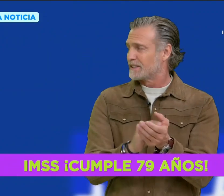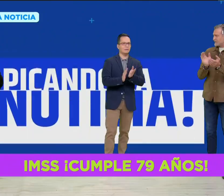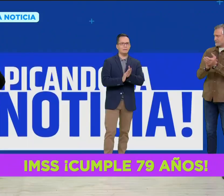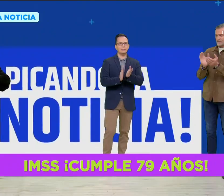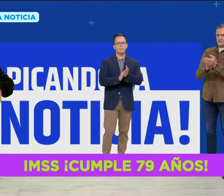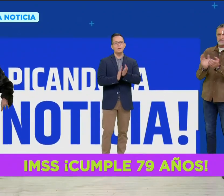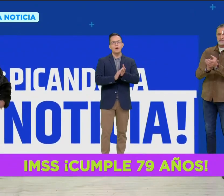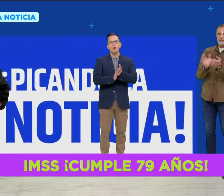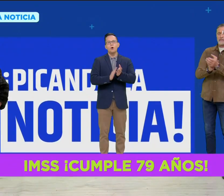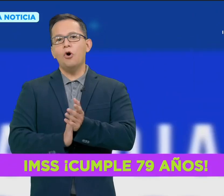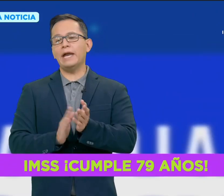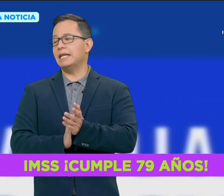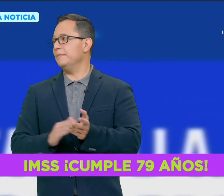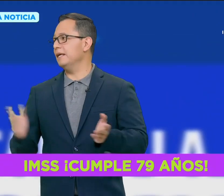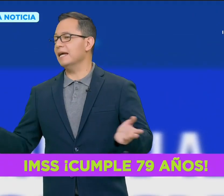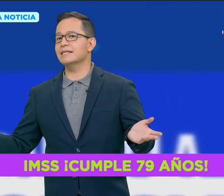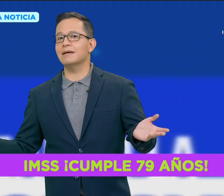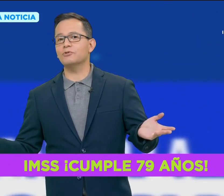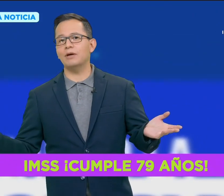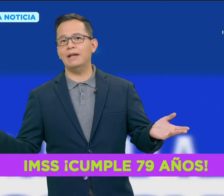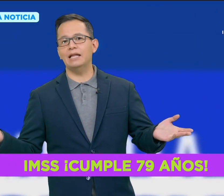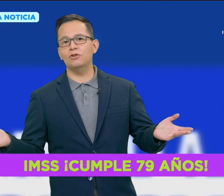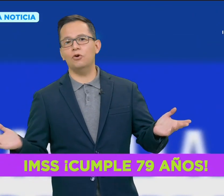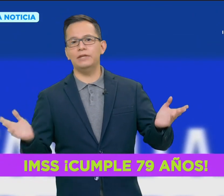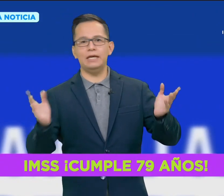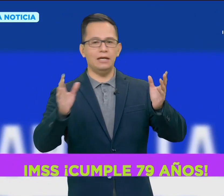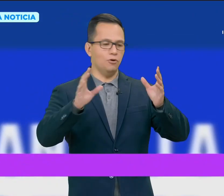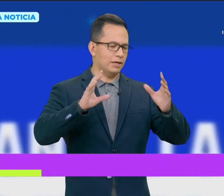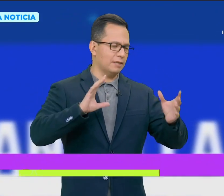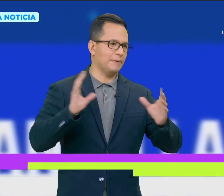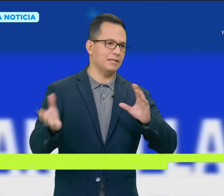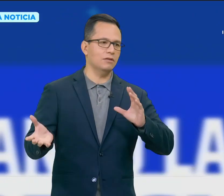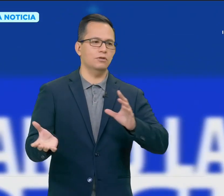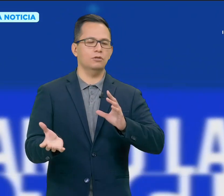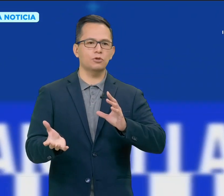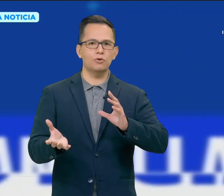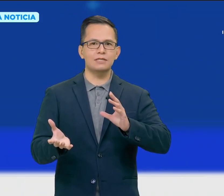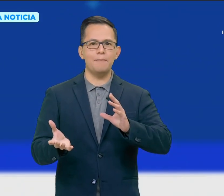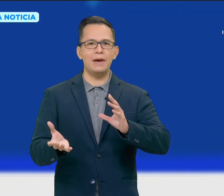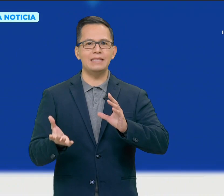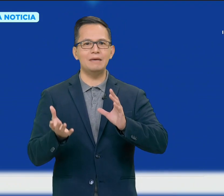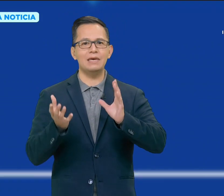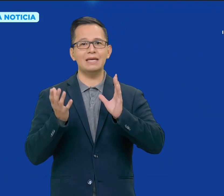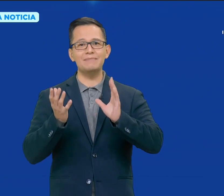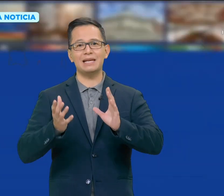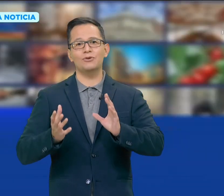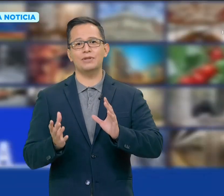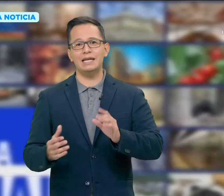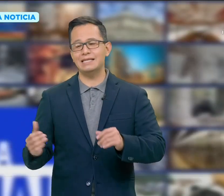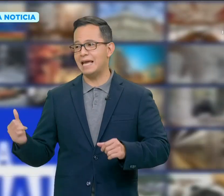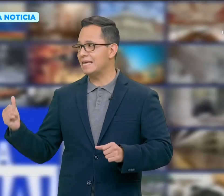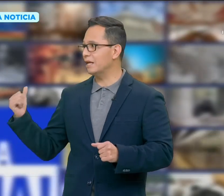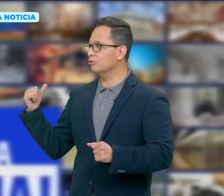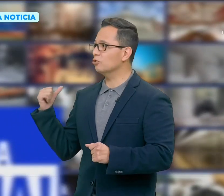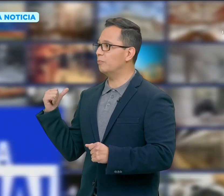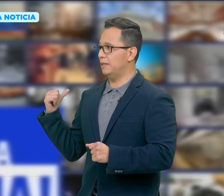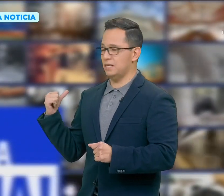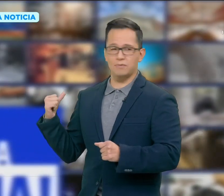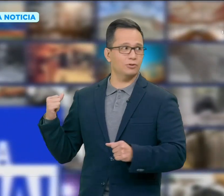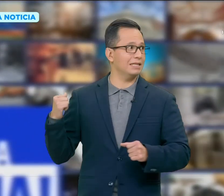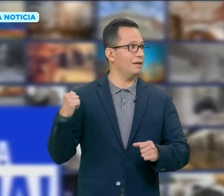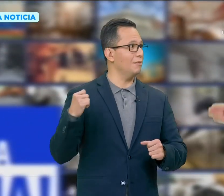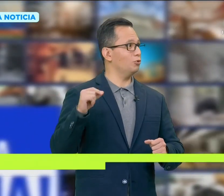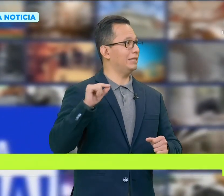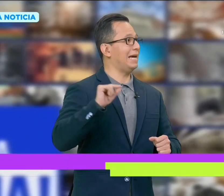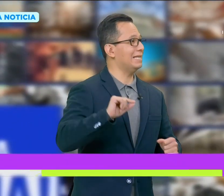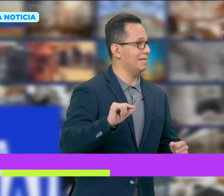gracias. Exactamente. Oigan, y miren, ya que estamos hablando de lo que está pasando en situaciones de pandemia, déjenme recordarles, si ayer nos